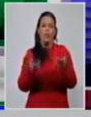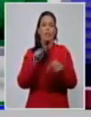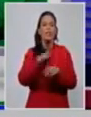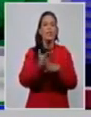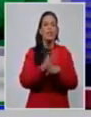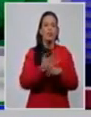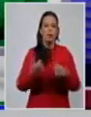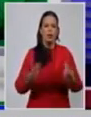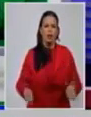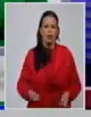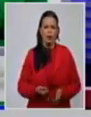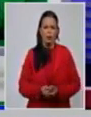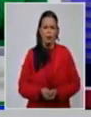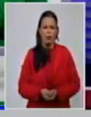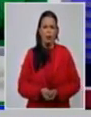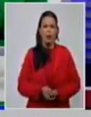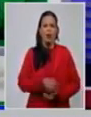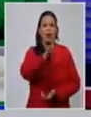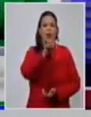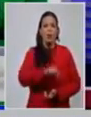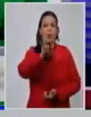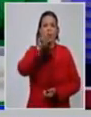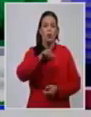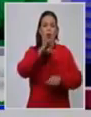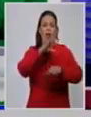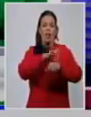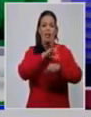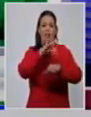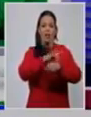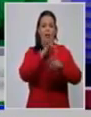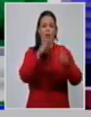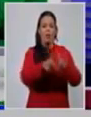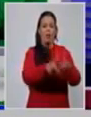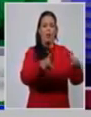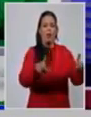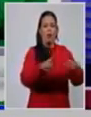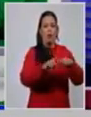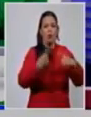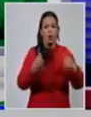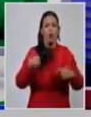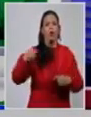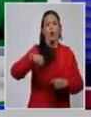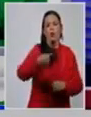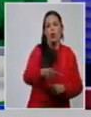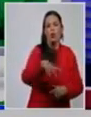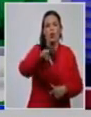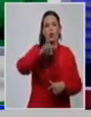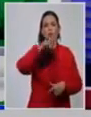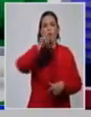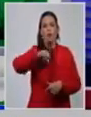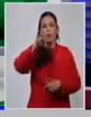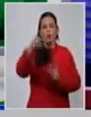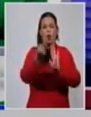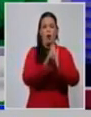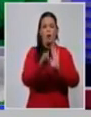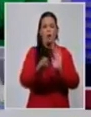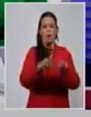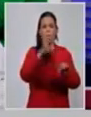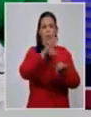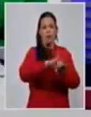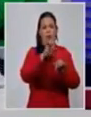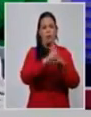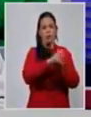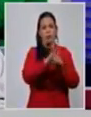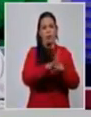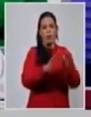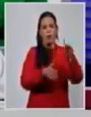activos se incremente, porque son personas nuevas que se van diagnosticando y el número de los